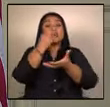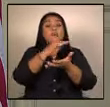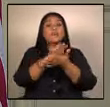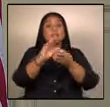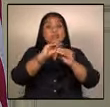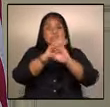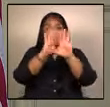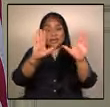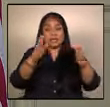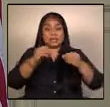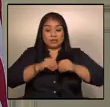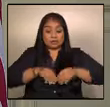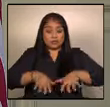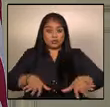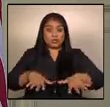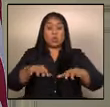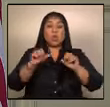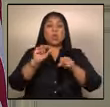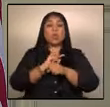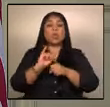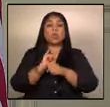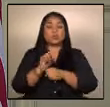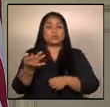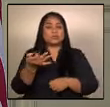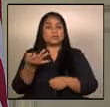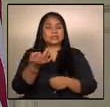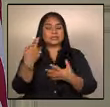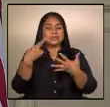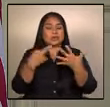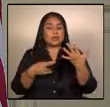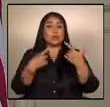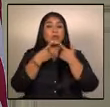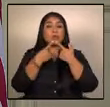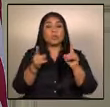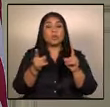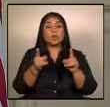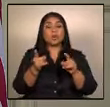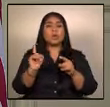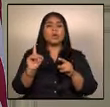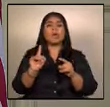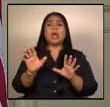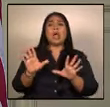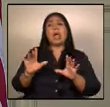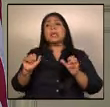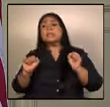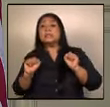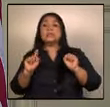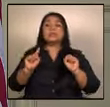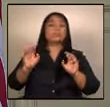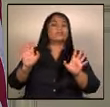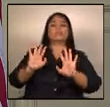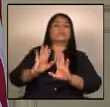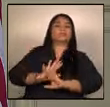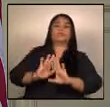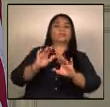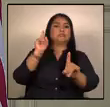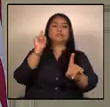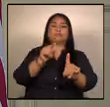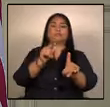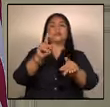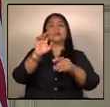en infraestructura, con uso eficiente de los recursos públicos sin excusas ni excepciones, con un esfuerzo